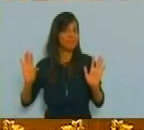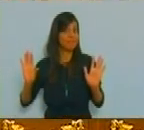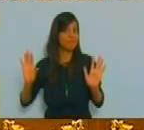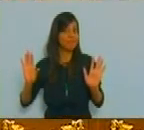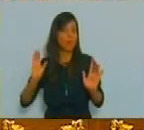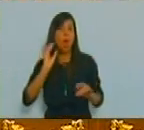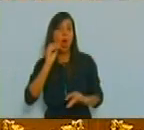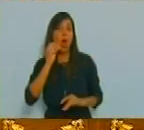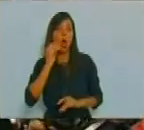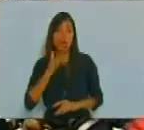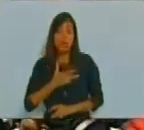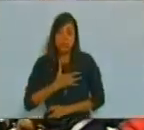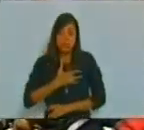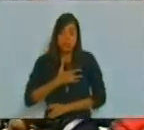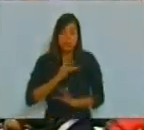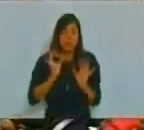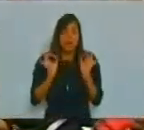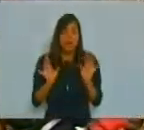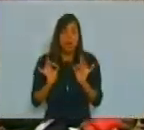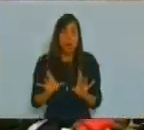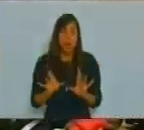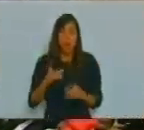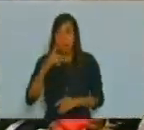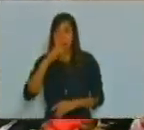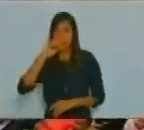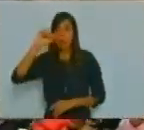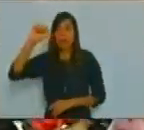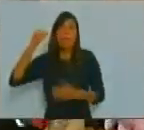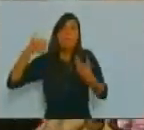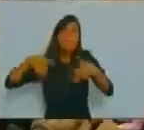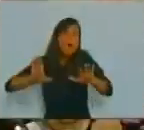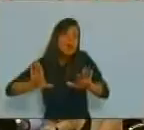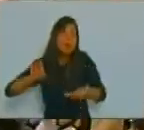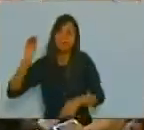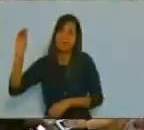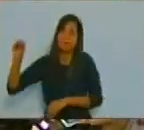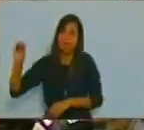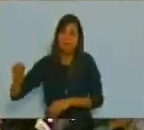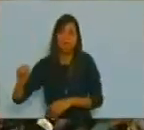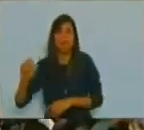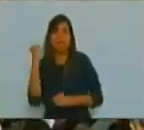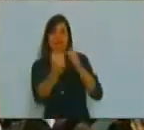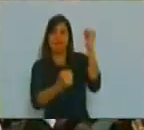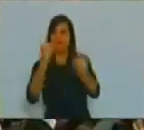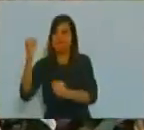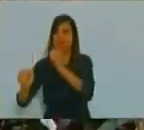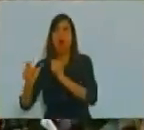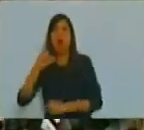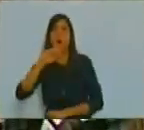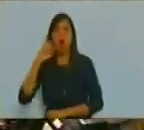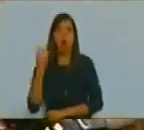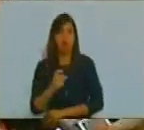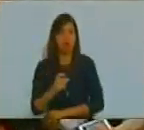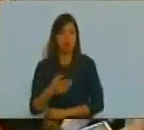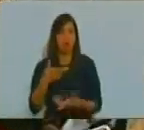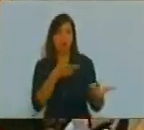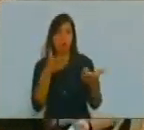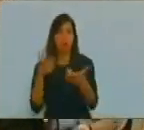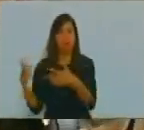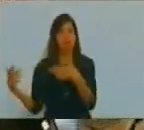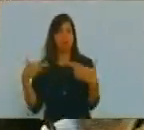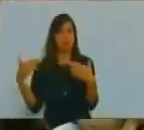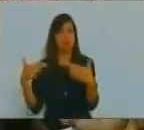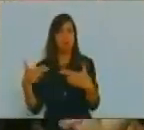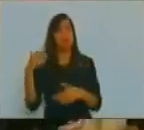más conmovida que nunca pudo verse es un llamado a ir a una cacería de brujas en contra de los que sabíamos nosotros eran los